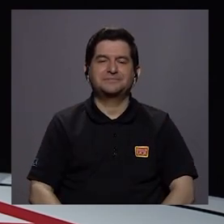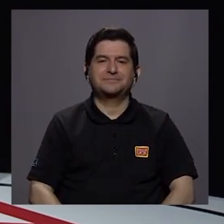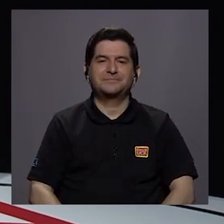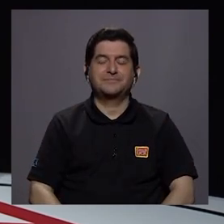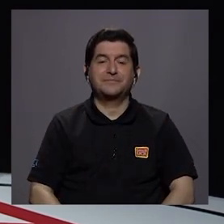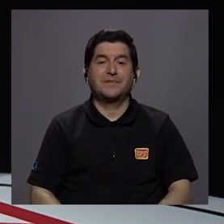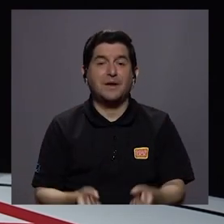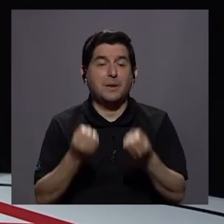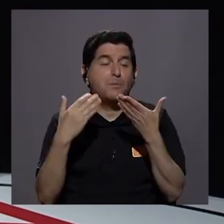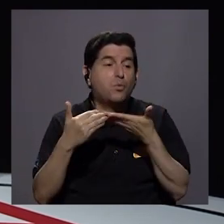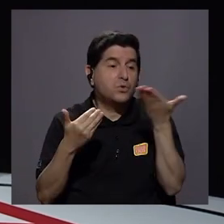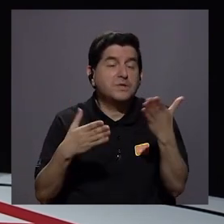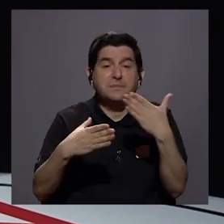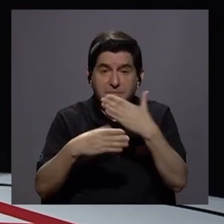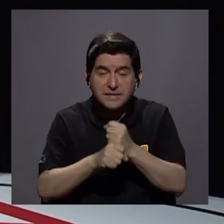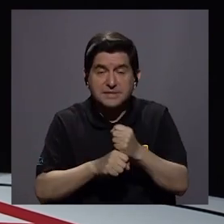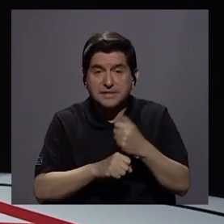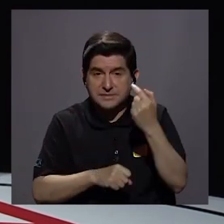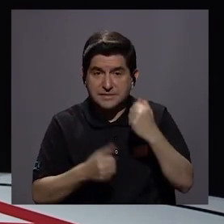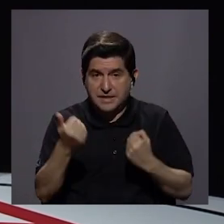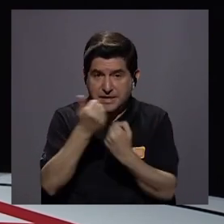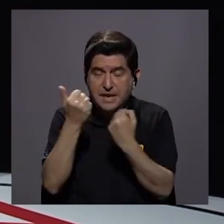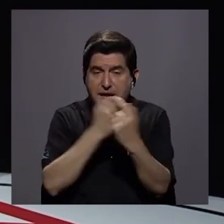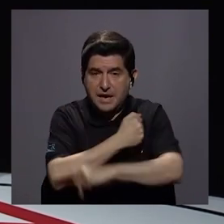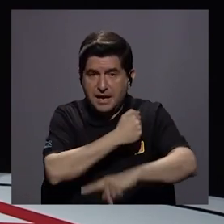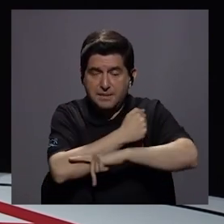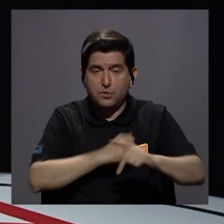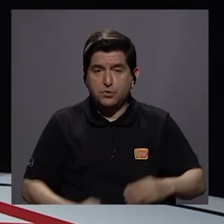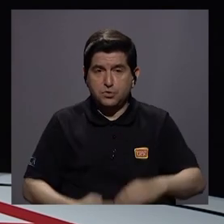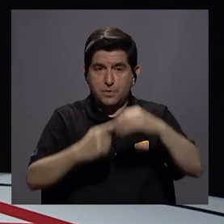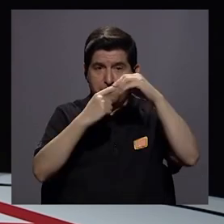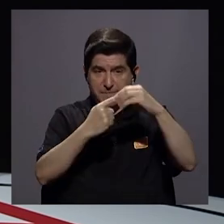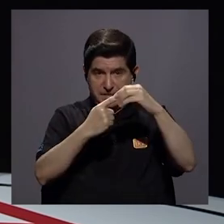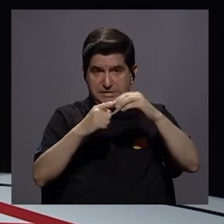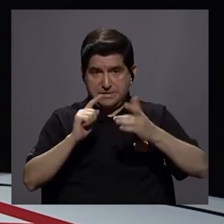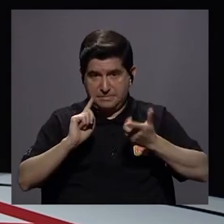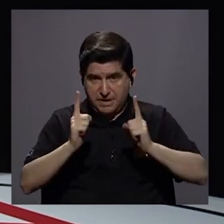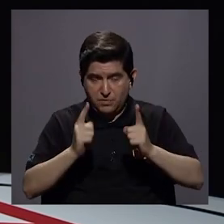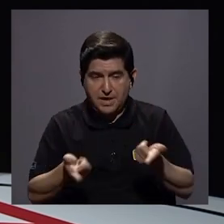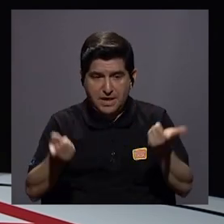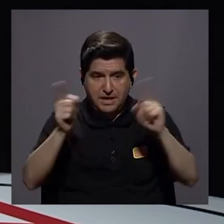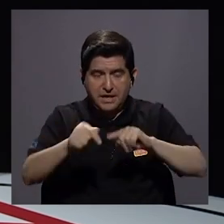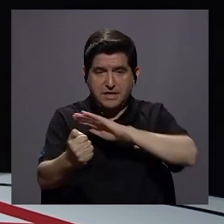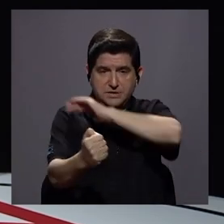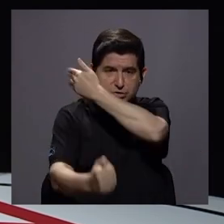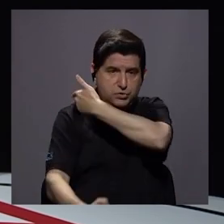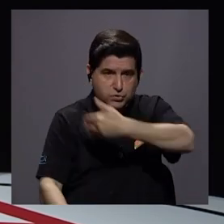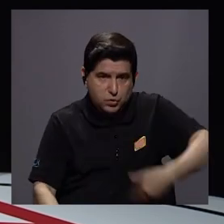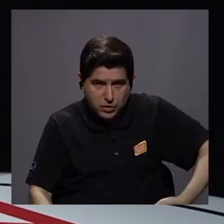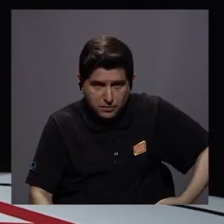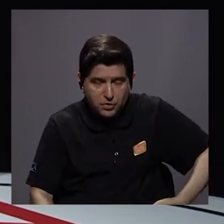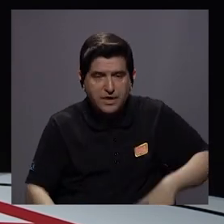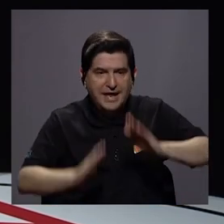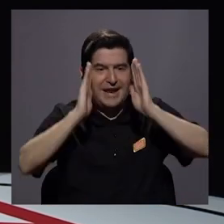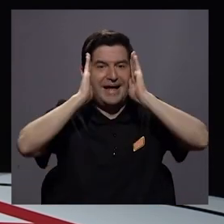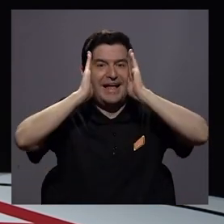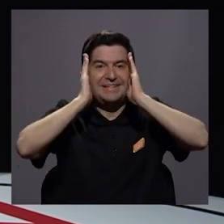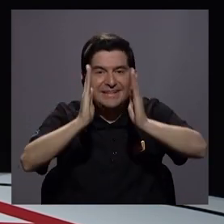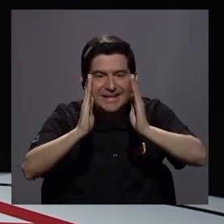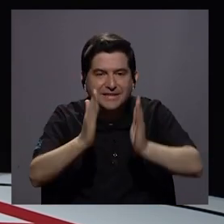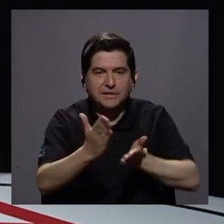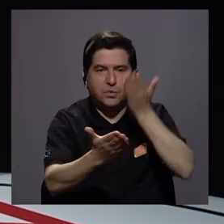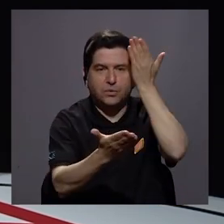existe una gran cantidad de cosas que podemos hacer por el país. Una de las principales, definitivamente, en el caso del Ejecutivo, es